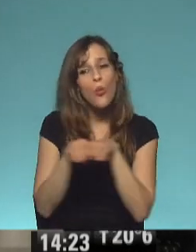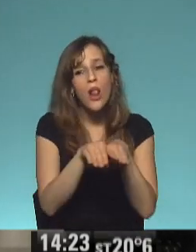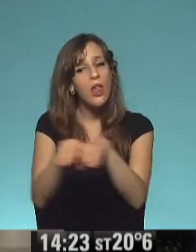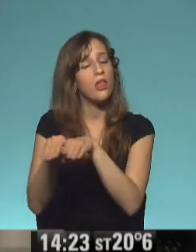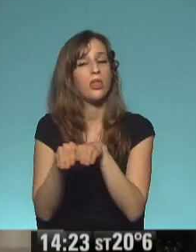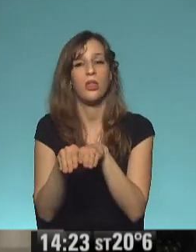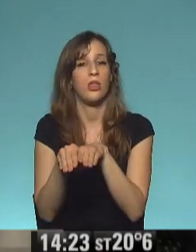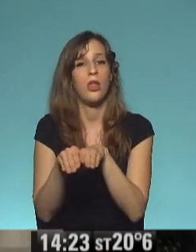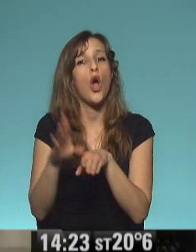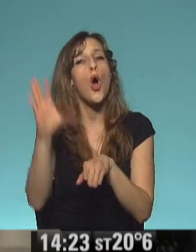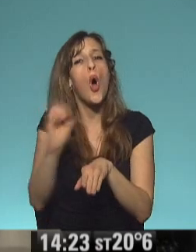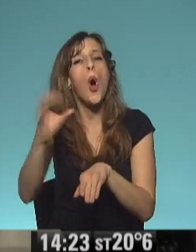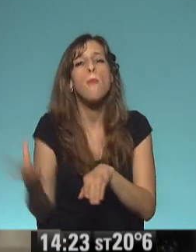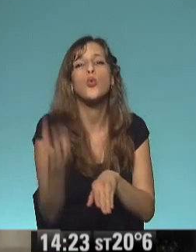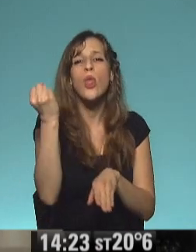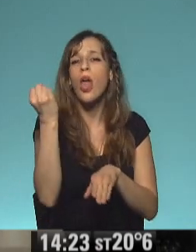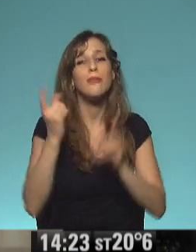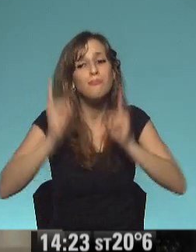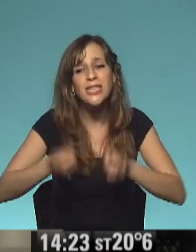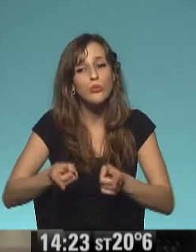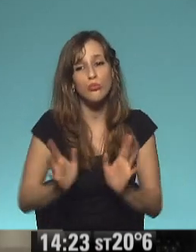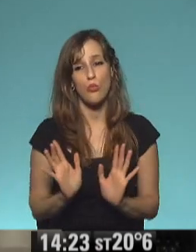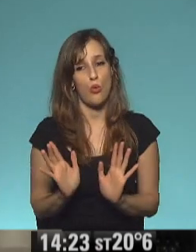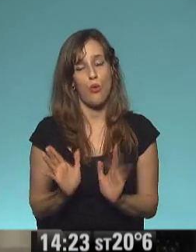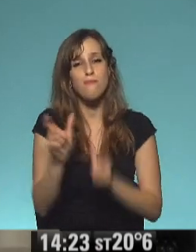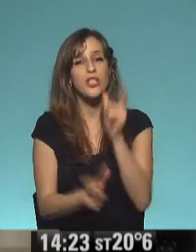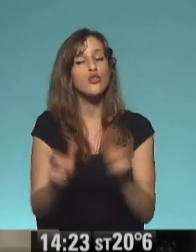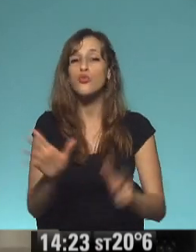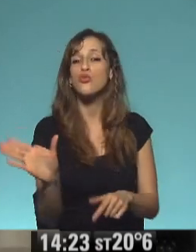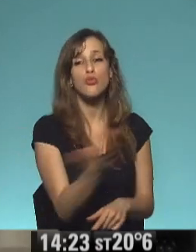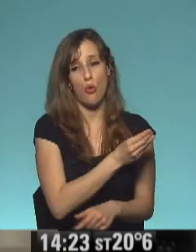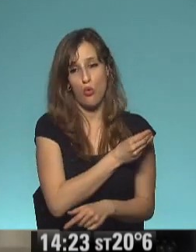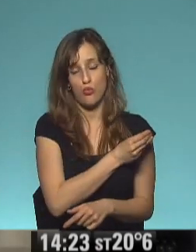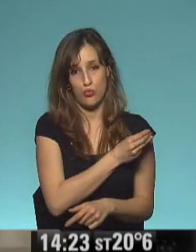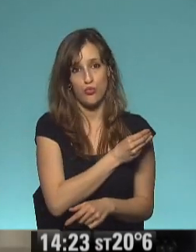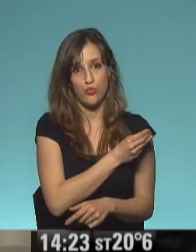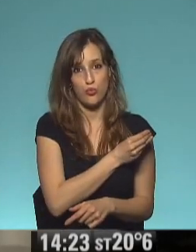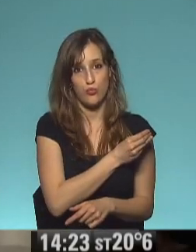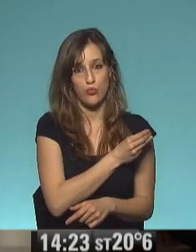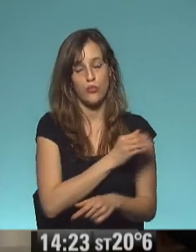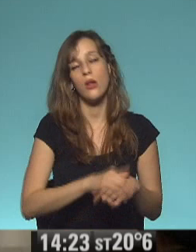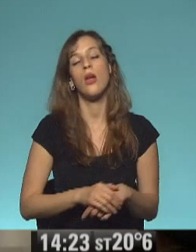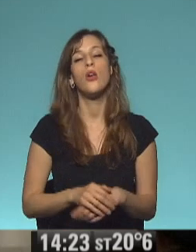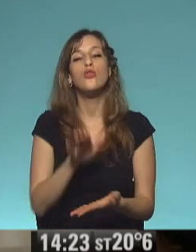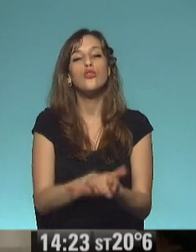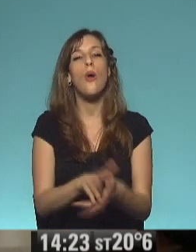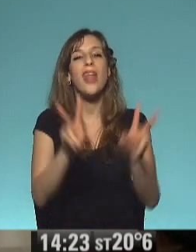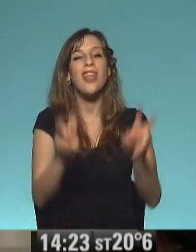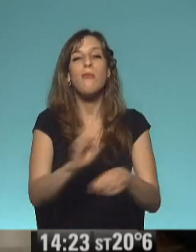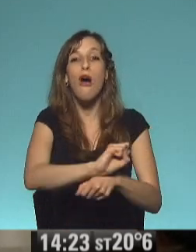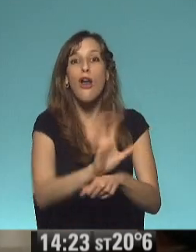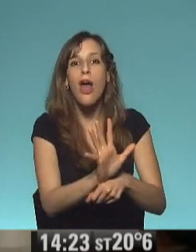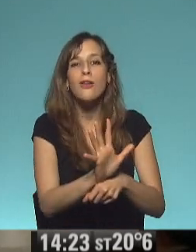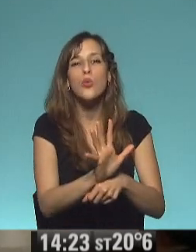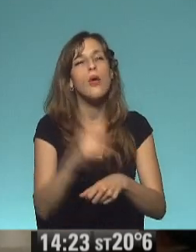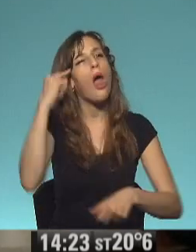argentinos. Cuando a mí me hablan de cómo salir de la pandemia, créanme, yo no pienso en con qué velocidad pongo en marcha la